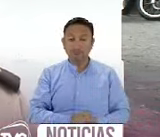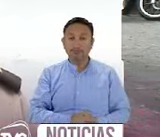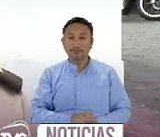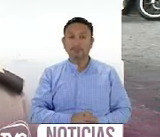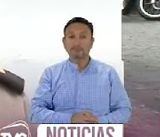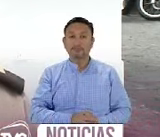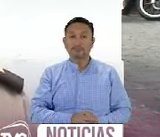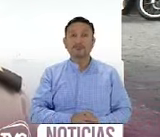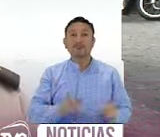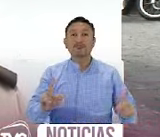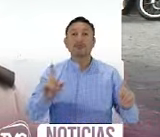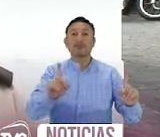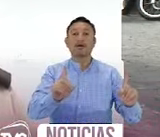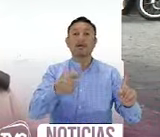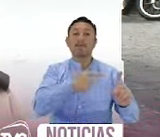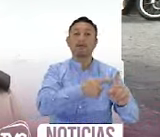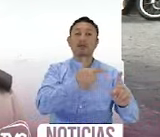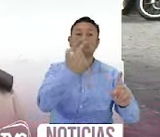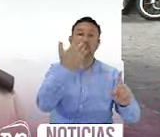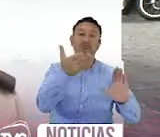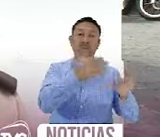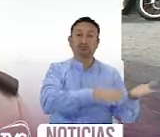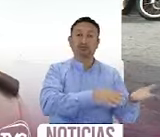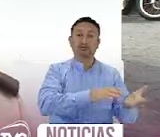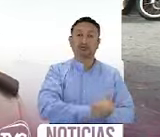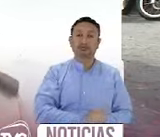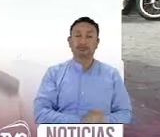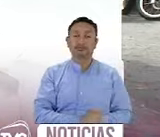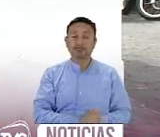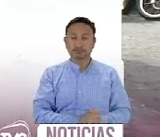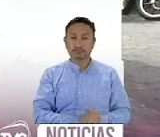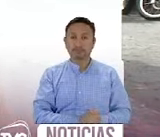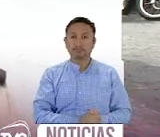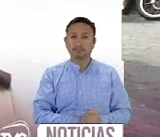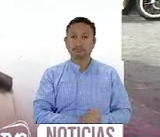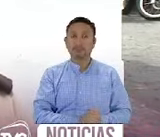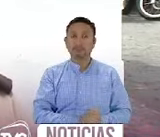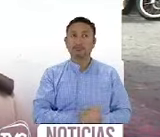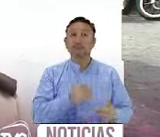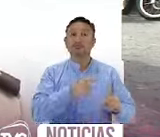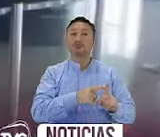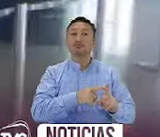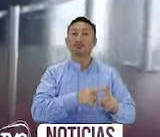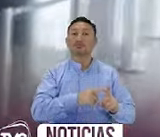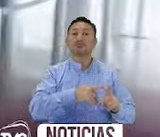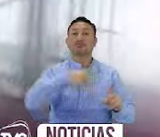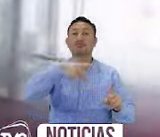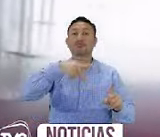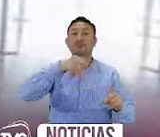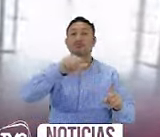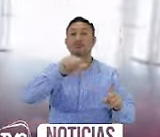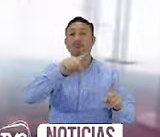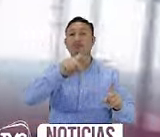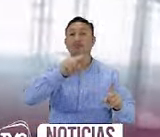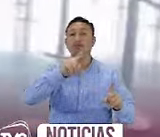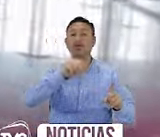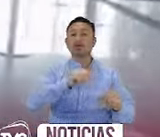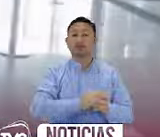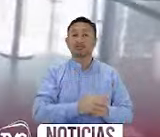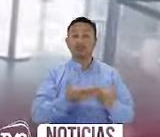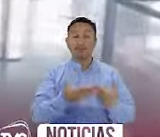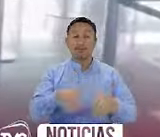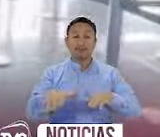terminó con un asesinato de su víctima, el señor de la Cruz Pazmiño. Tras la coordinación internacional entre la